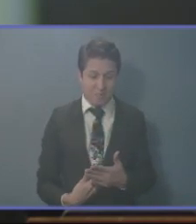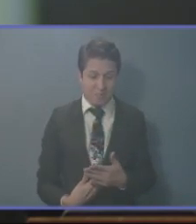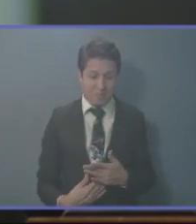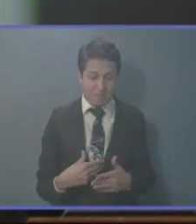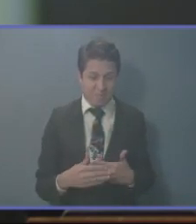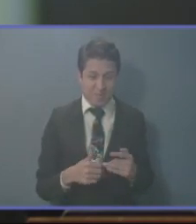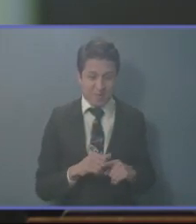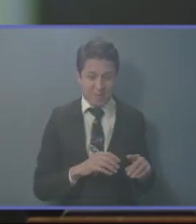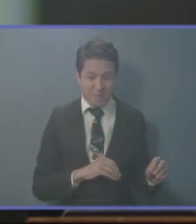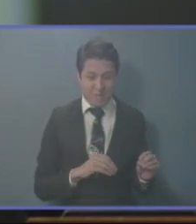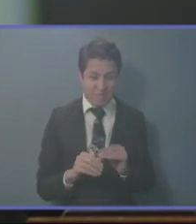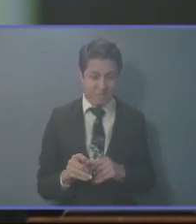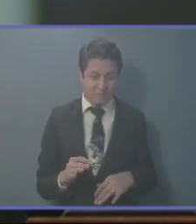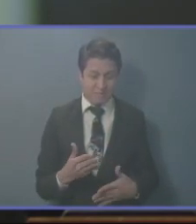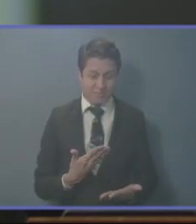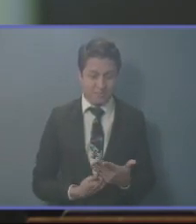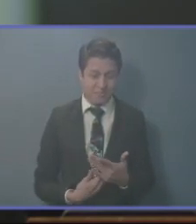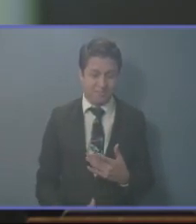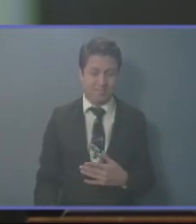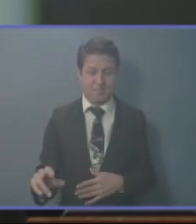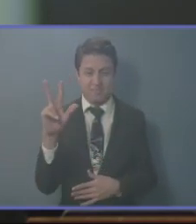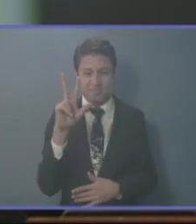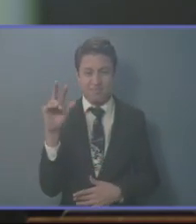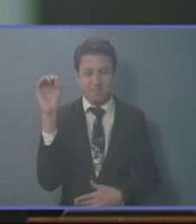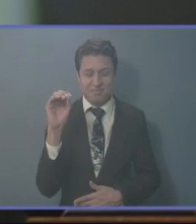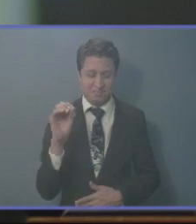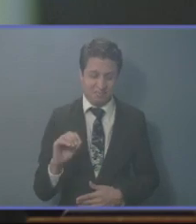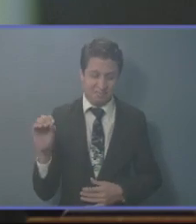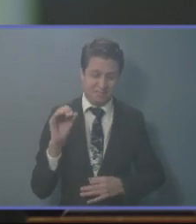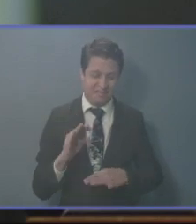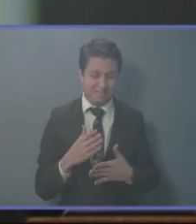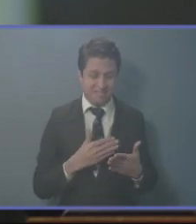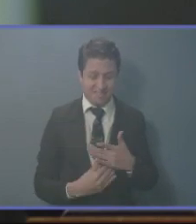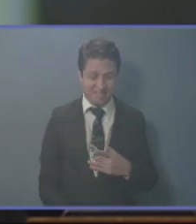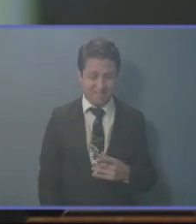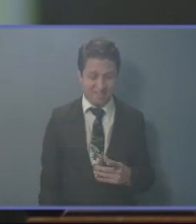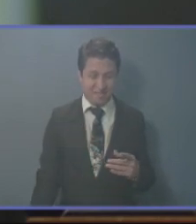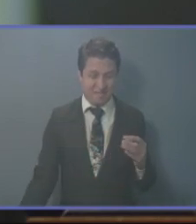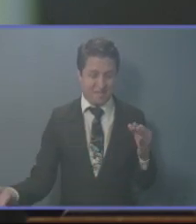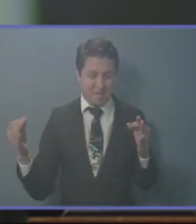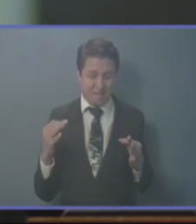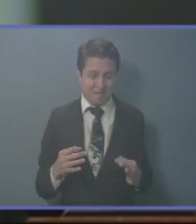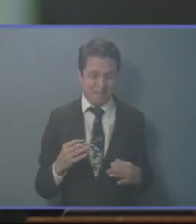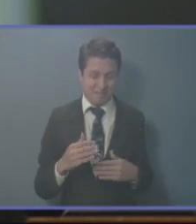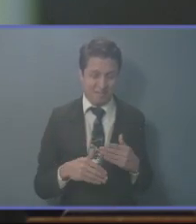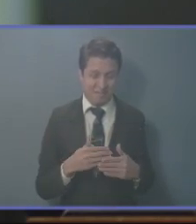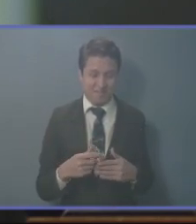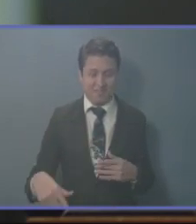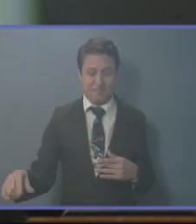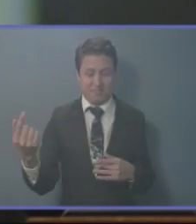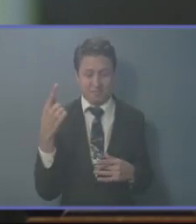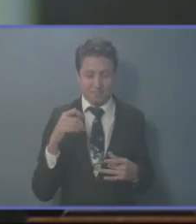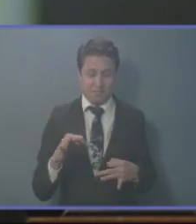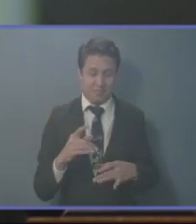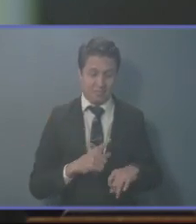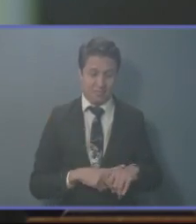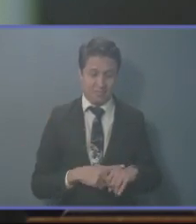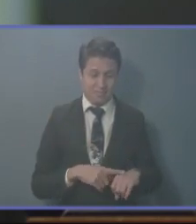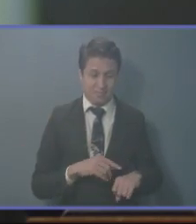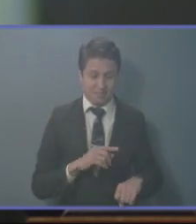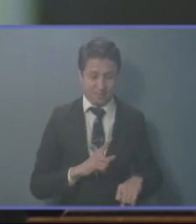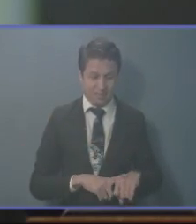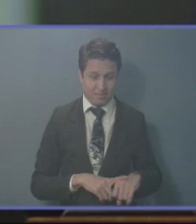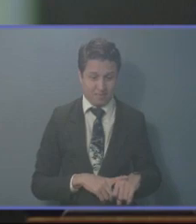otorgado a una tasa máxima de interés del 3% anual para un plazo máximo de 10 años y con un periodo de gracia de